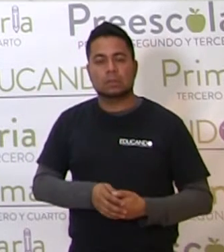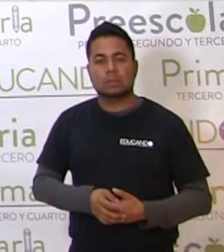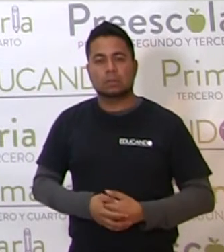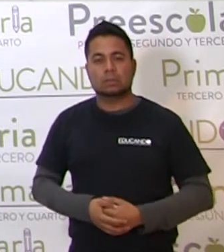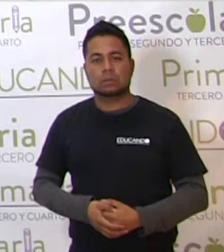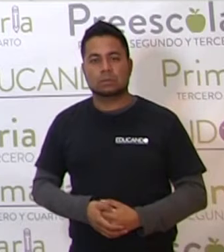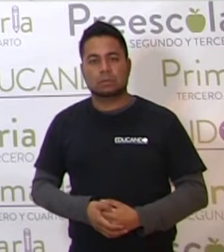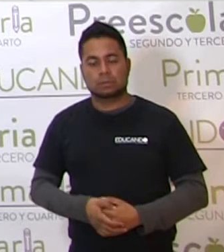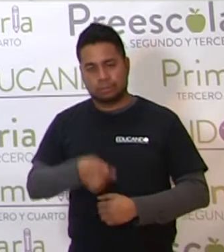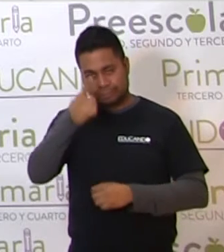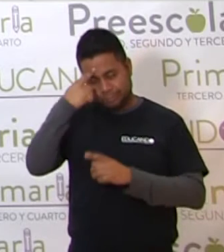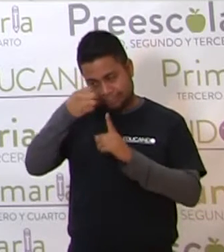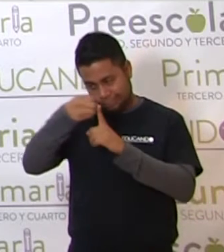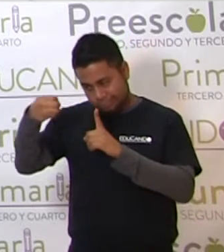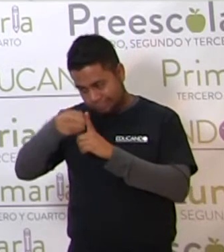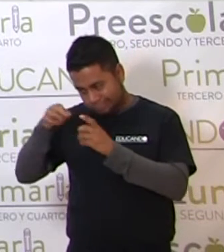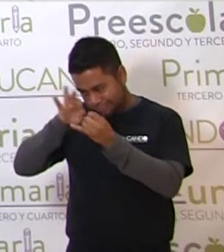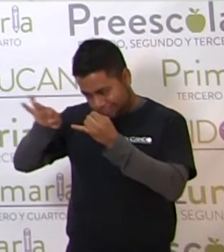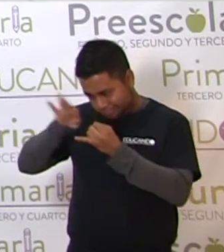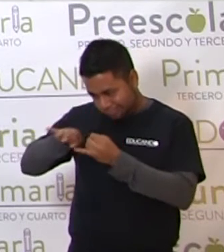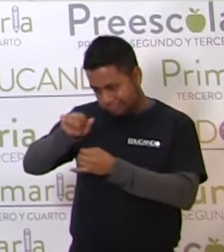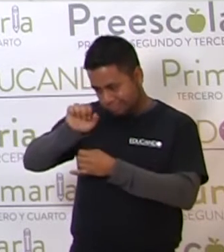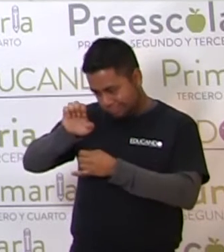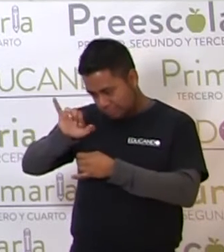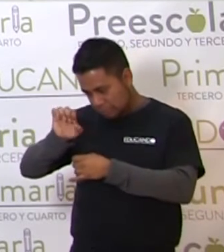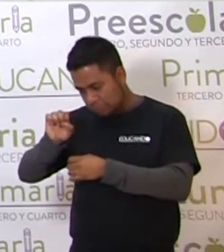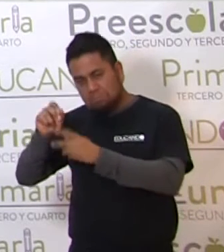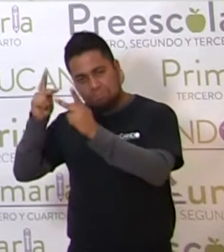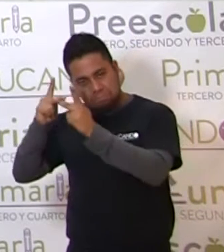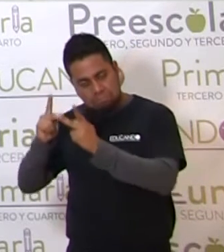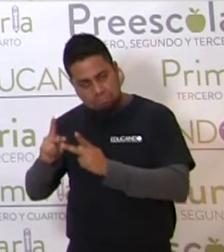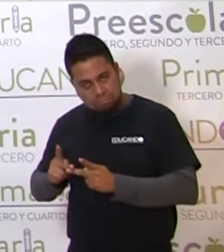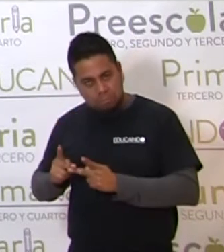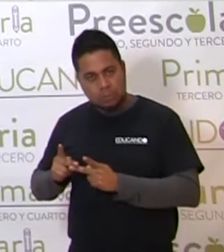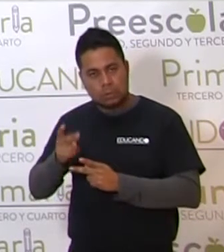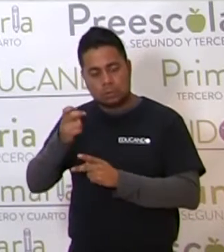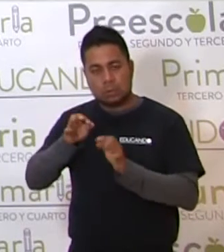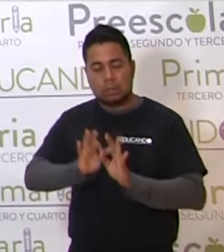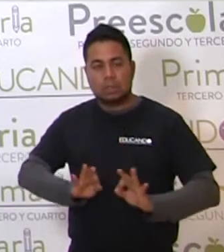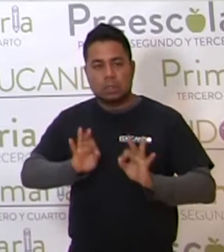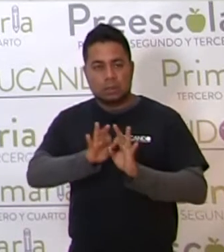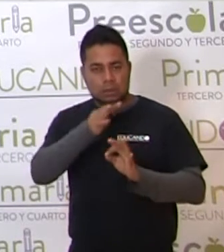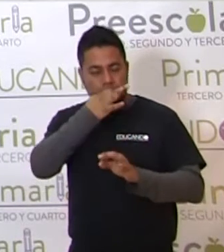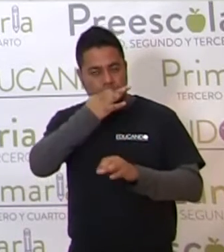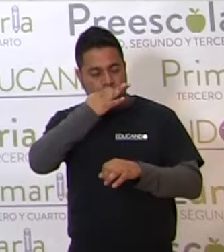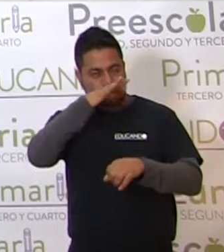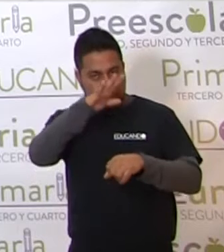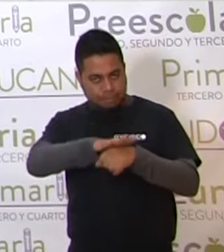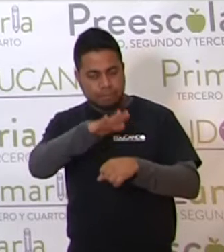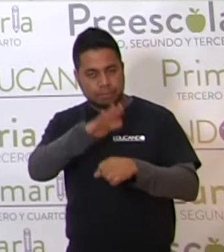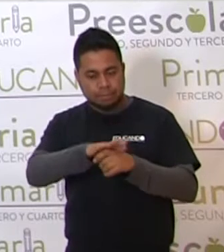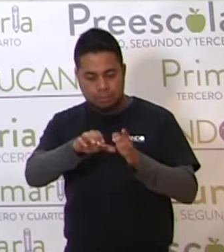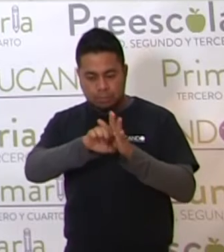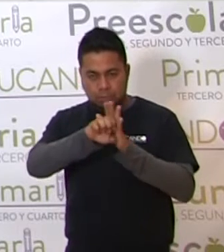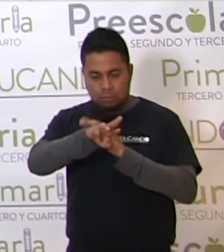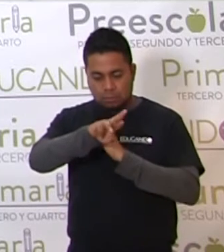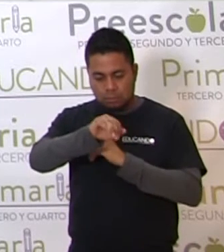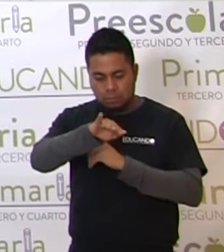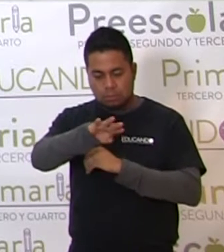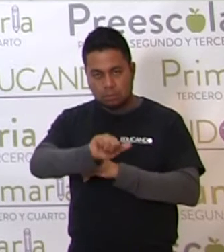los versos es importante hacer referencia acá que la rima